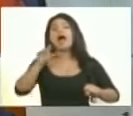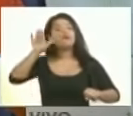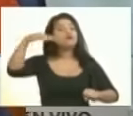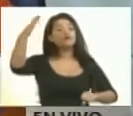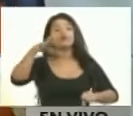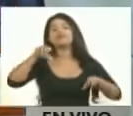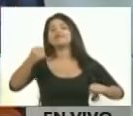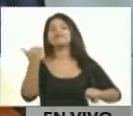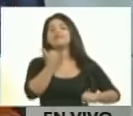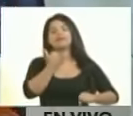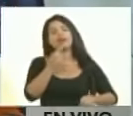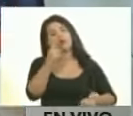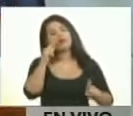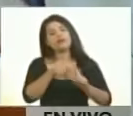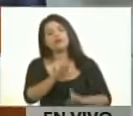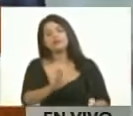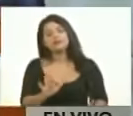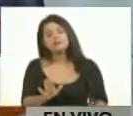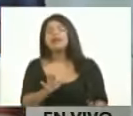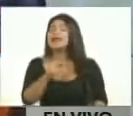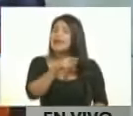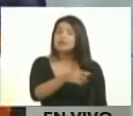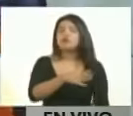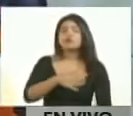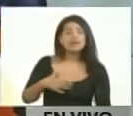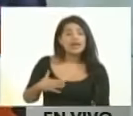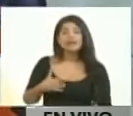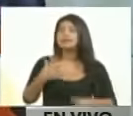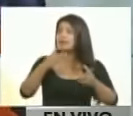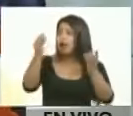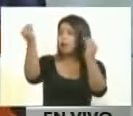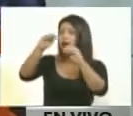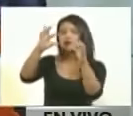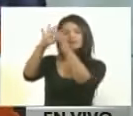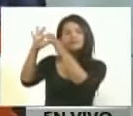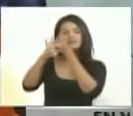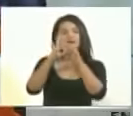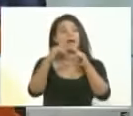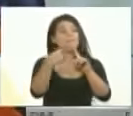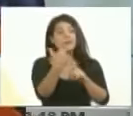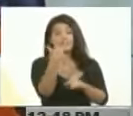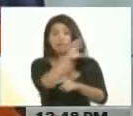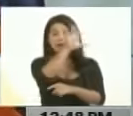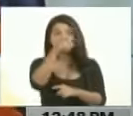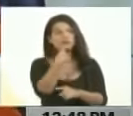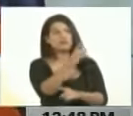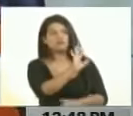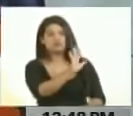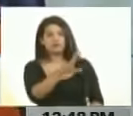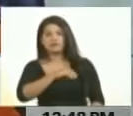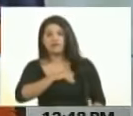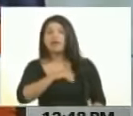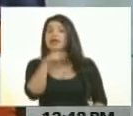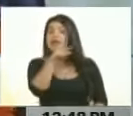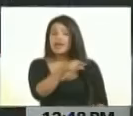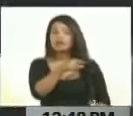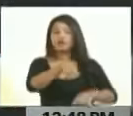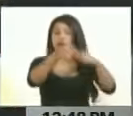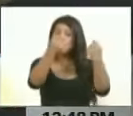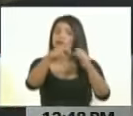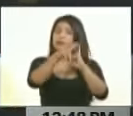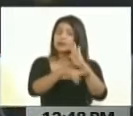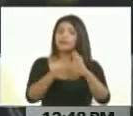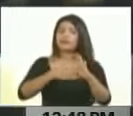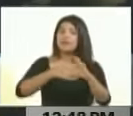enviando a los gobiernos de la Triple Alianza y a sus funcionarios confabulados que agreden a Venezuela y que vulneran la institucionalidad